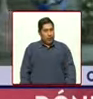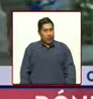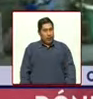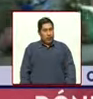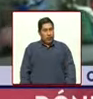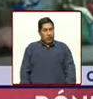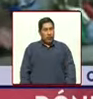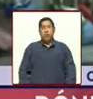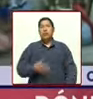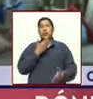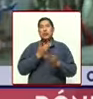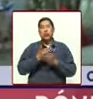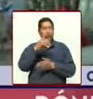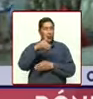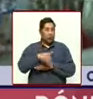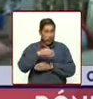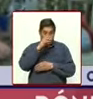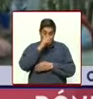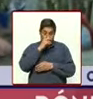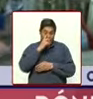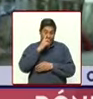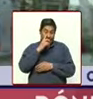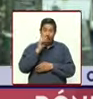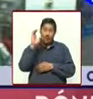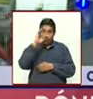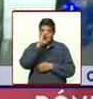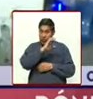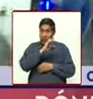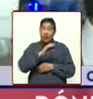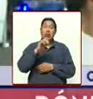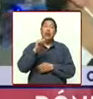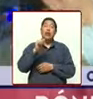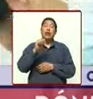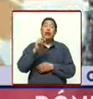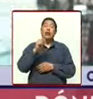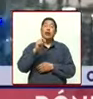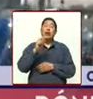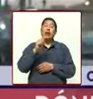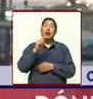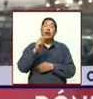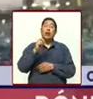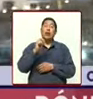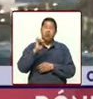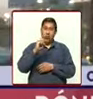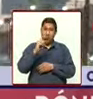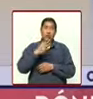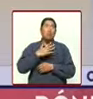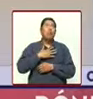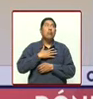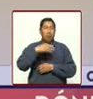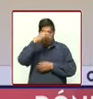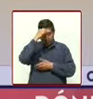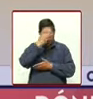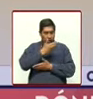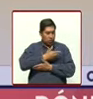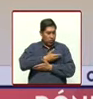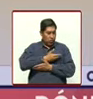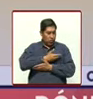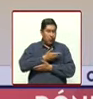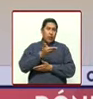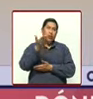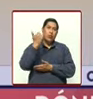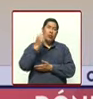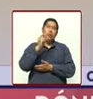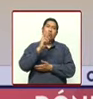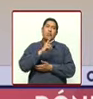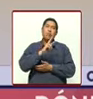Don Christopher, buenas noches. ¿Estás buscando a Antonio? Sí, estoy buscando a mi hijo. Se ha desaparecido desde el día viernes